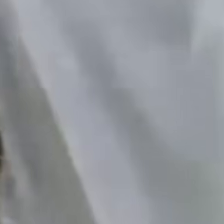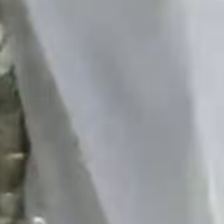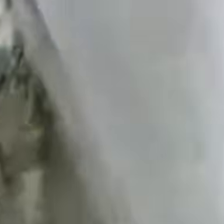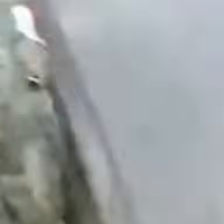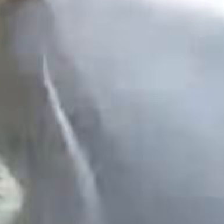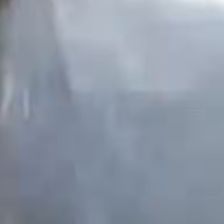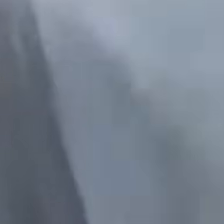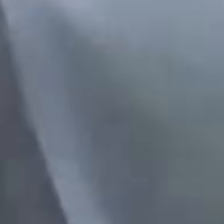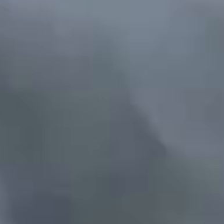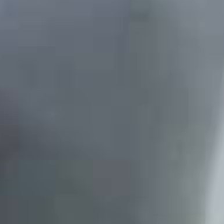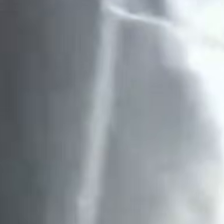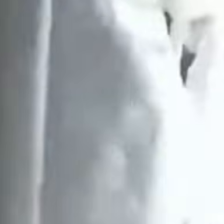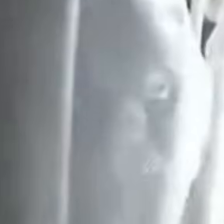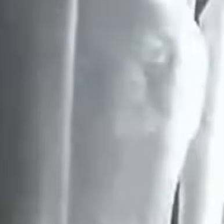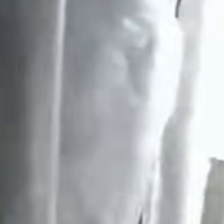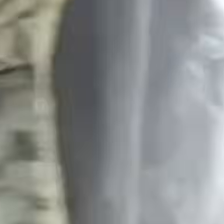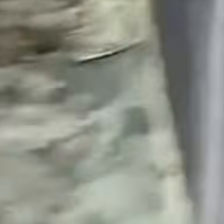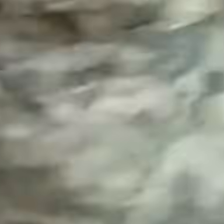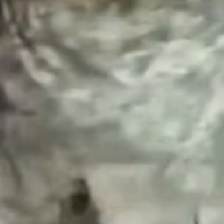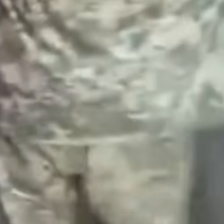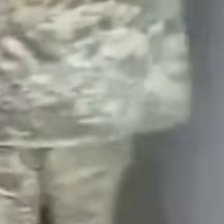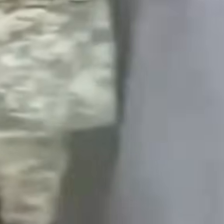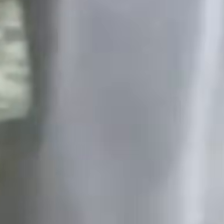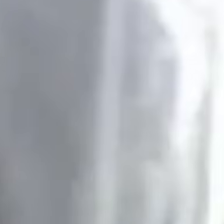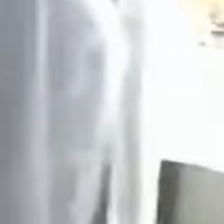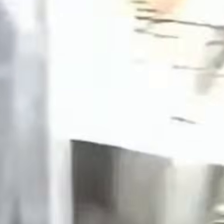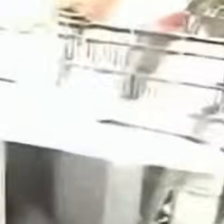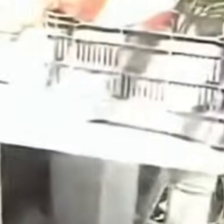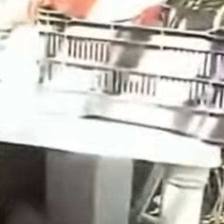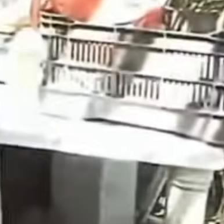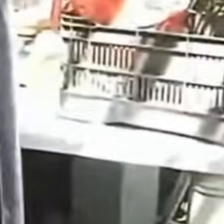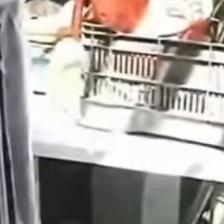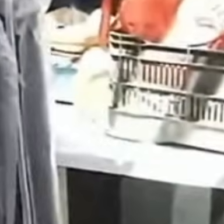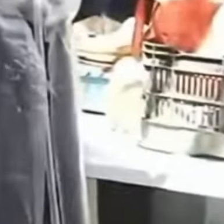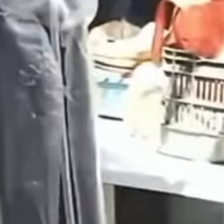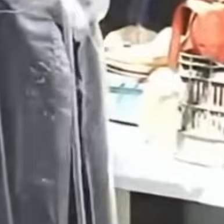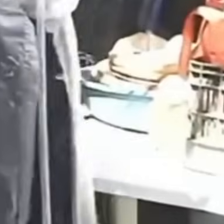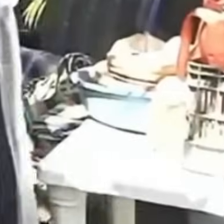ya son más de 20 mil elementos solo de las Fuerzas Armadas.